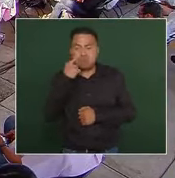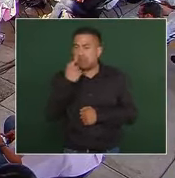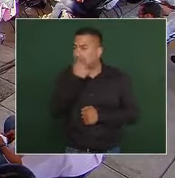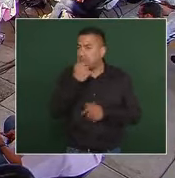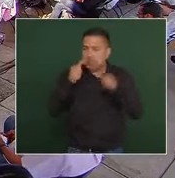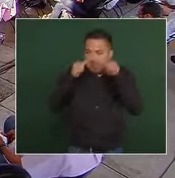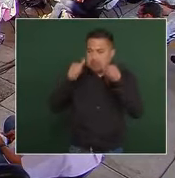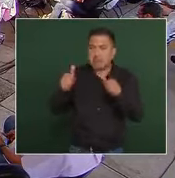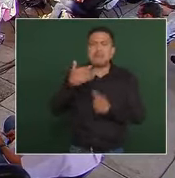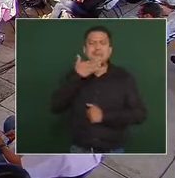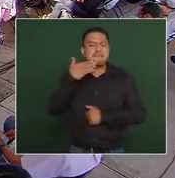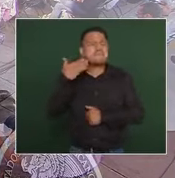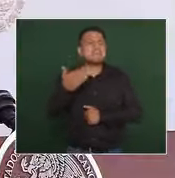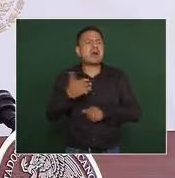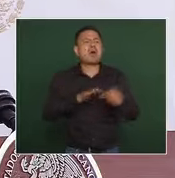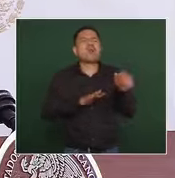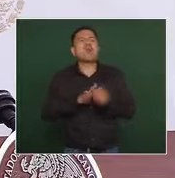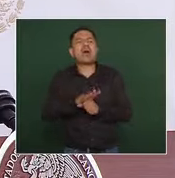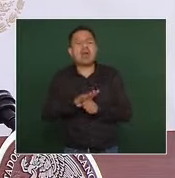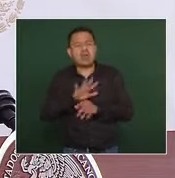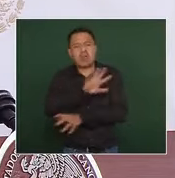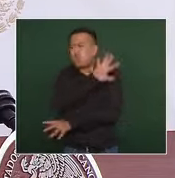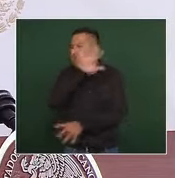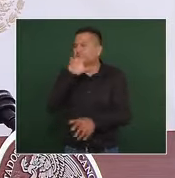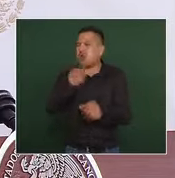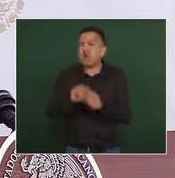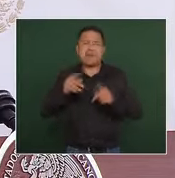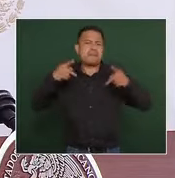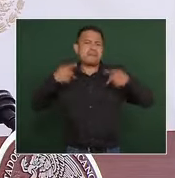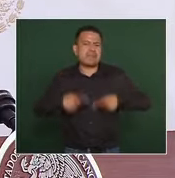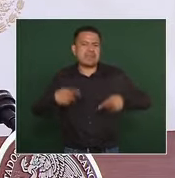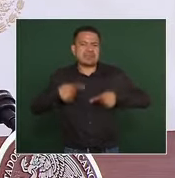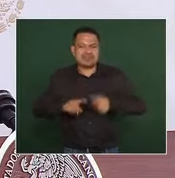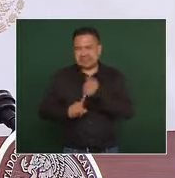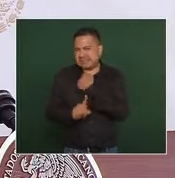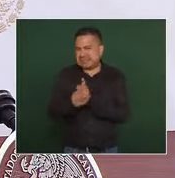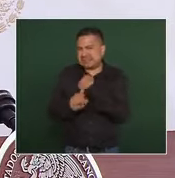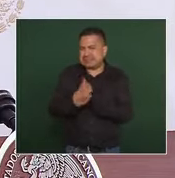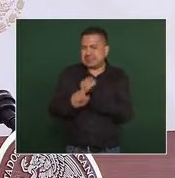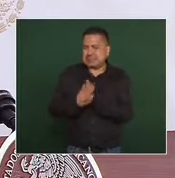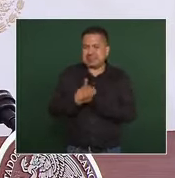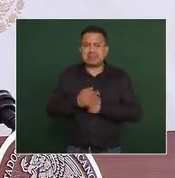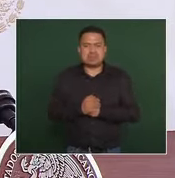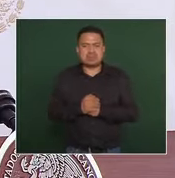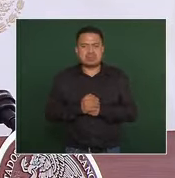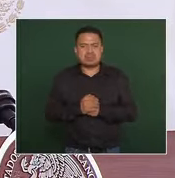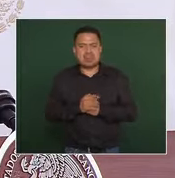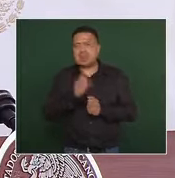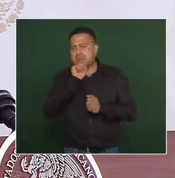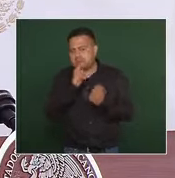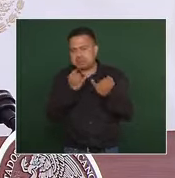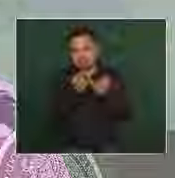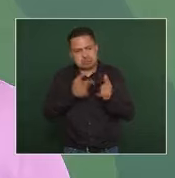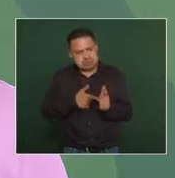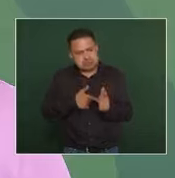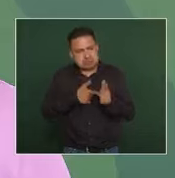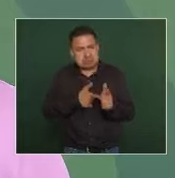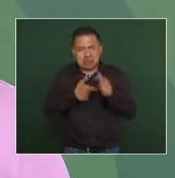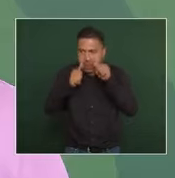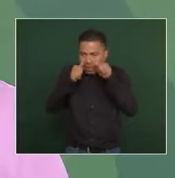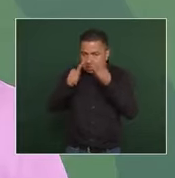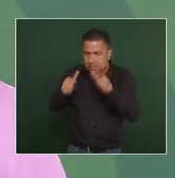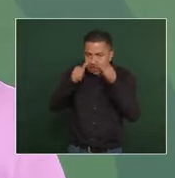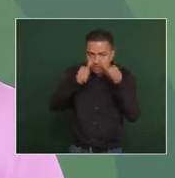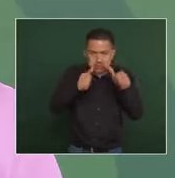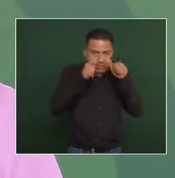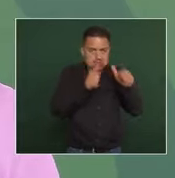en términos generales a la totalidad de la población afectada. De cualquier manera, continuamos con la atención por parte